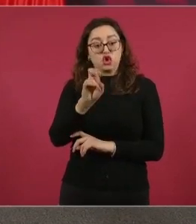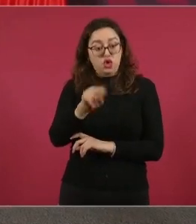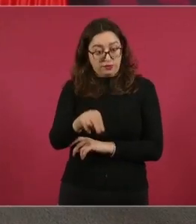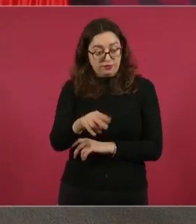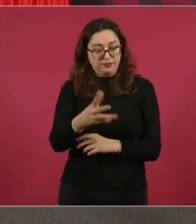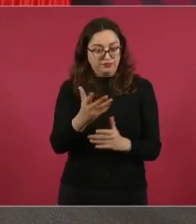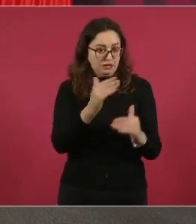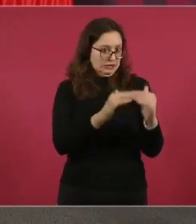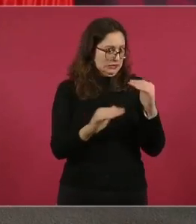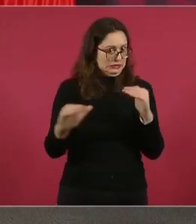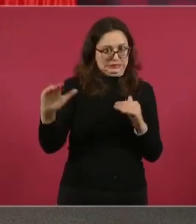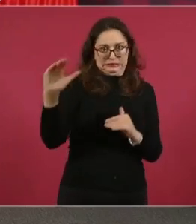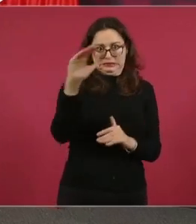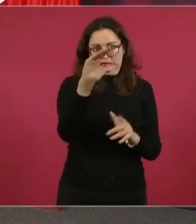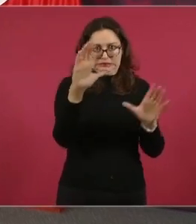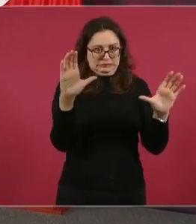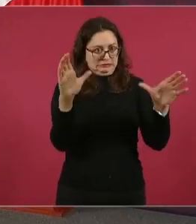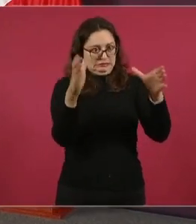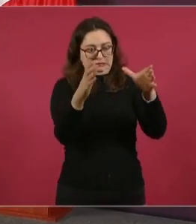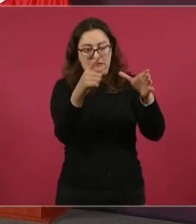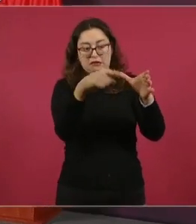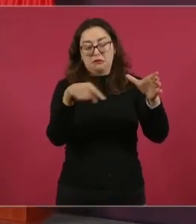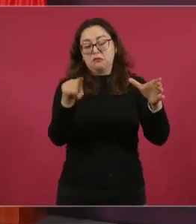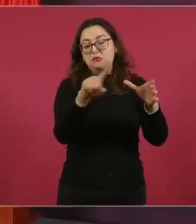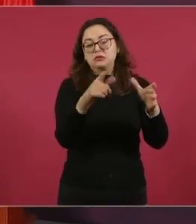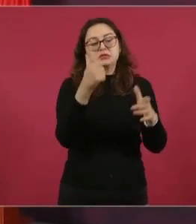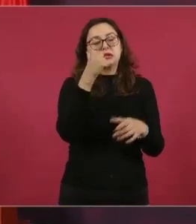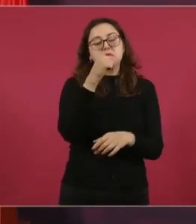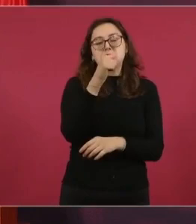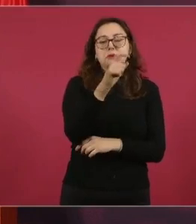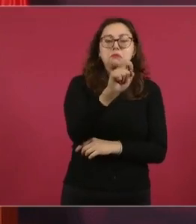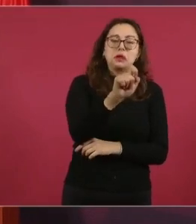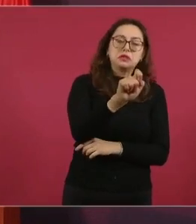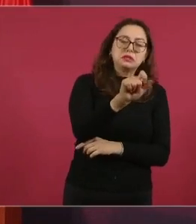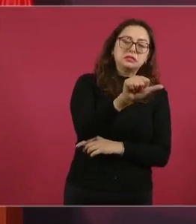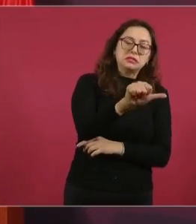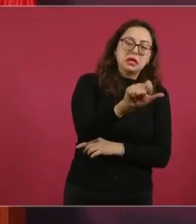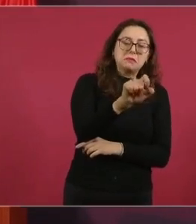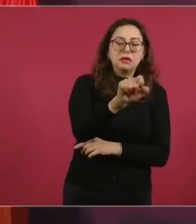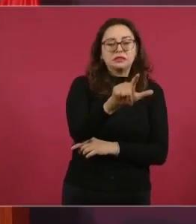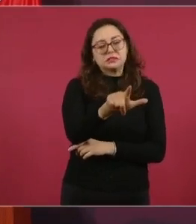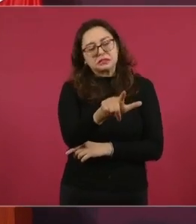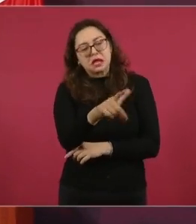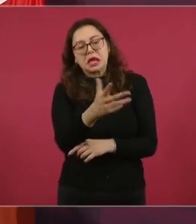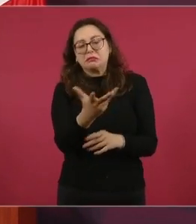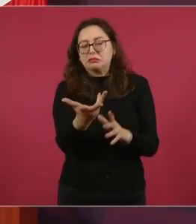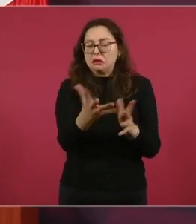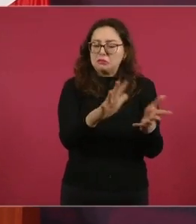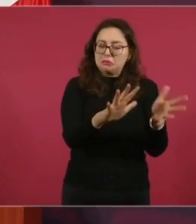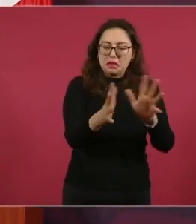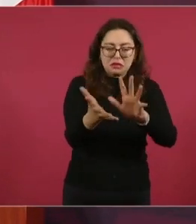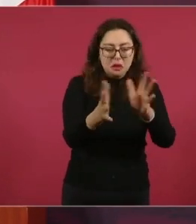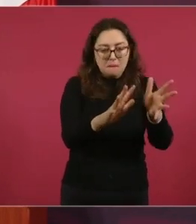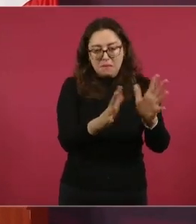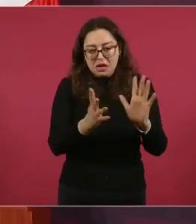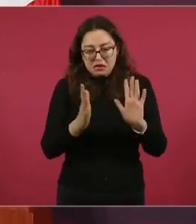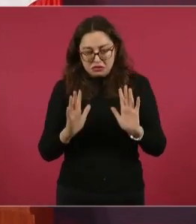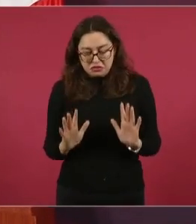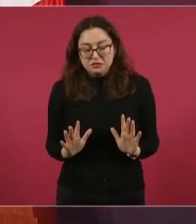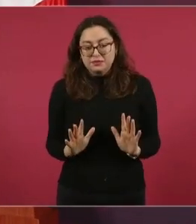27. 27. Entonces, se pueden ver todos los expedientes, se puede revisar. Y yo había